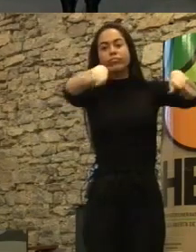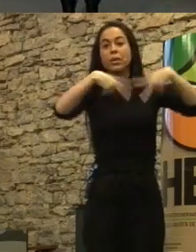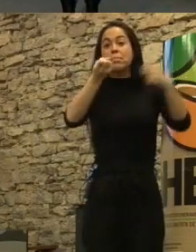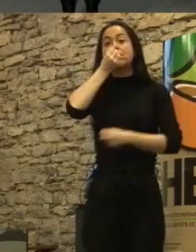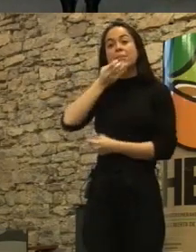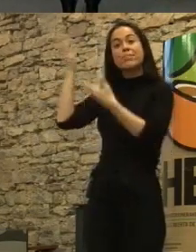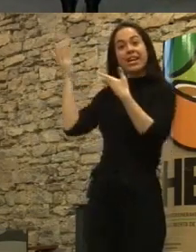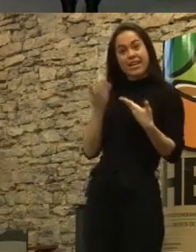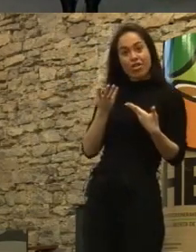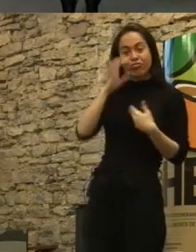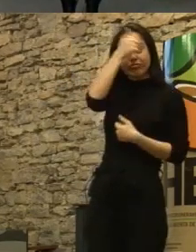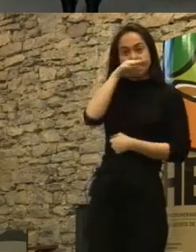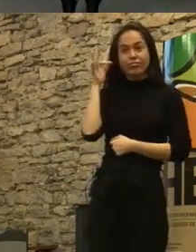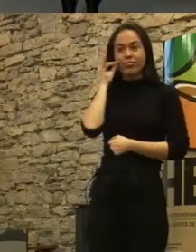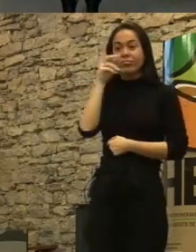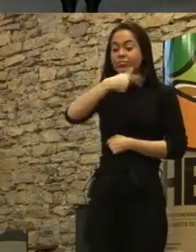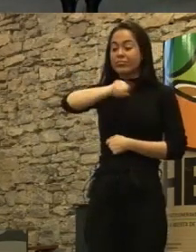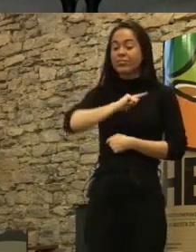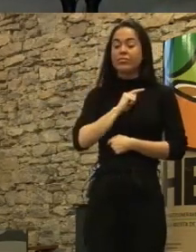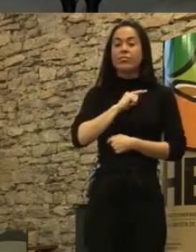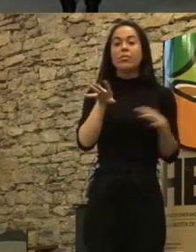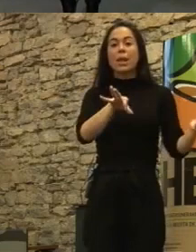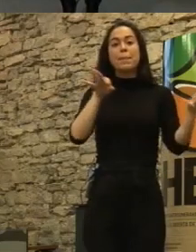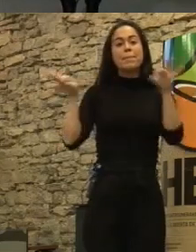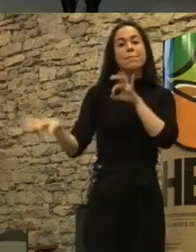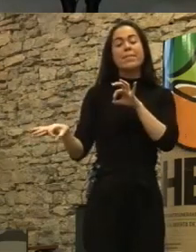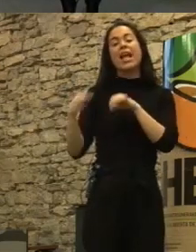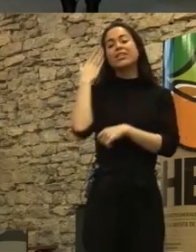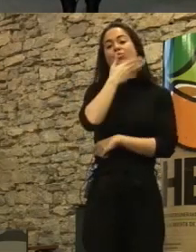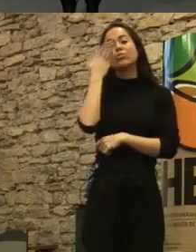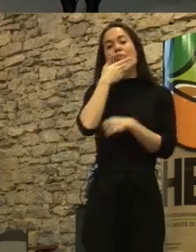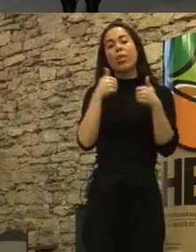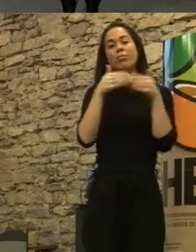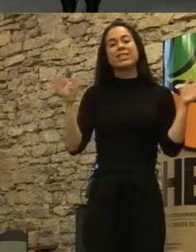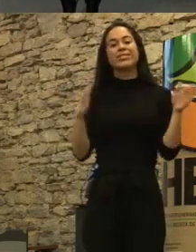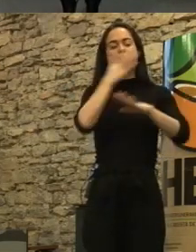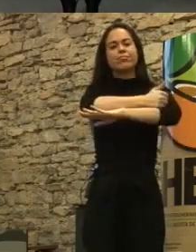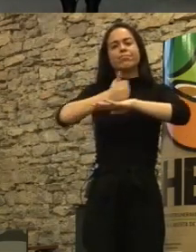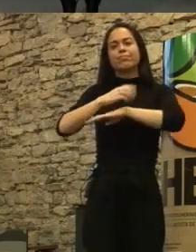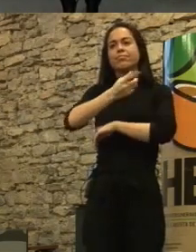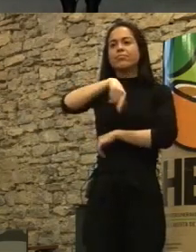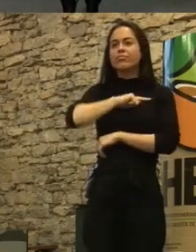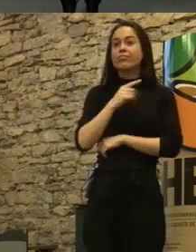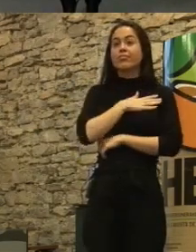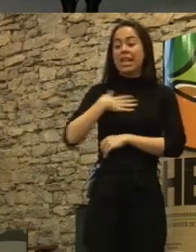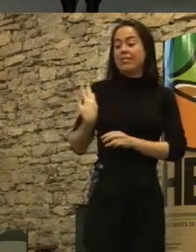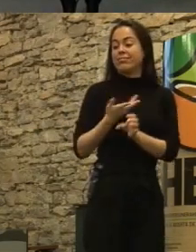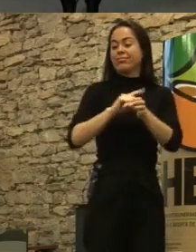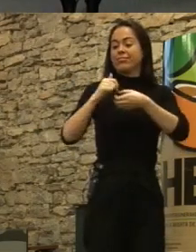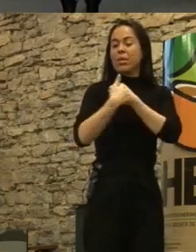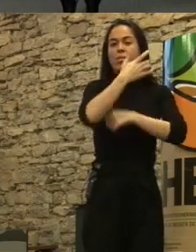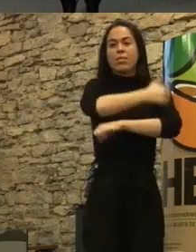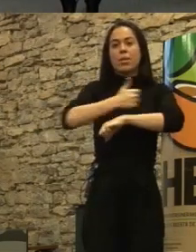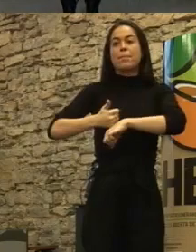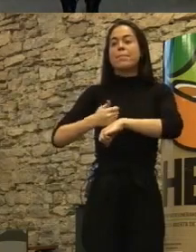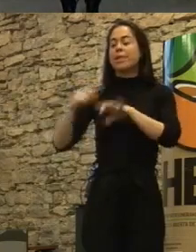y bienvenidas, decía, esta jornada organizada por la Escuela Abierta de la Ciudadanía, en la que vamos a aterrizar la participación ciudadana, pasar del